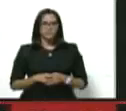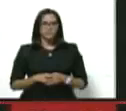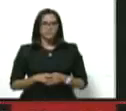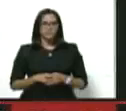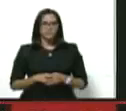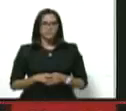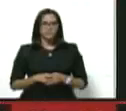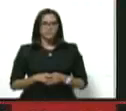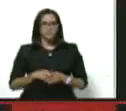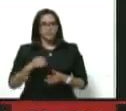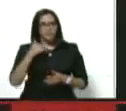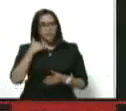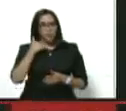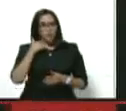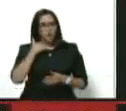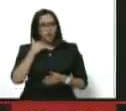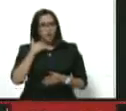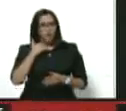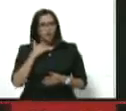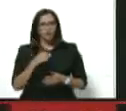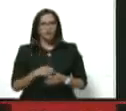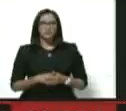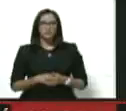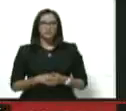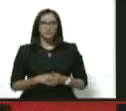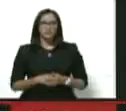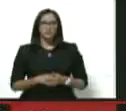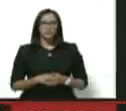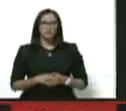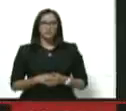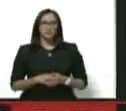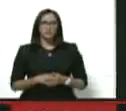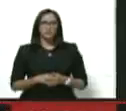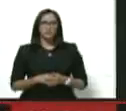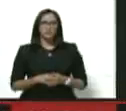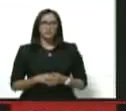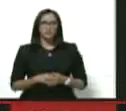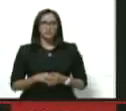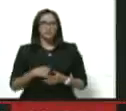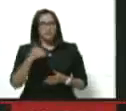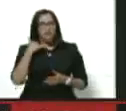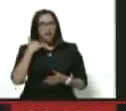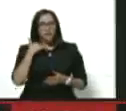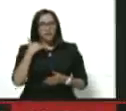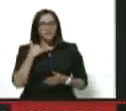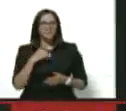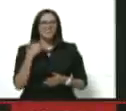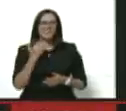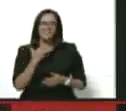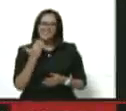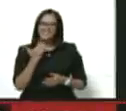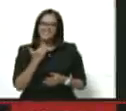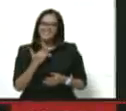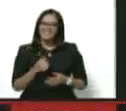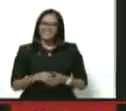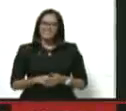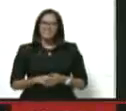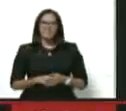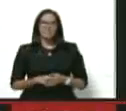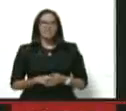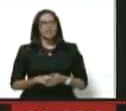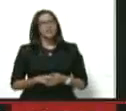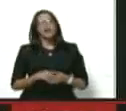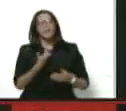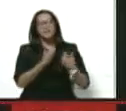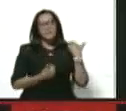¿Aló? Te oigo. Ah. Dale. Sí, dale, fuera. Sí, presidente. Dale, no. Usted mejor que